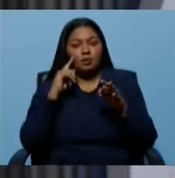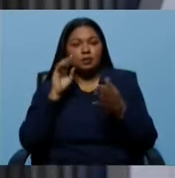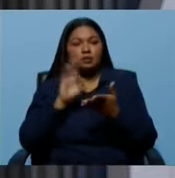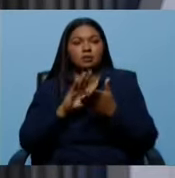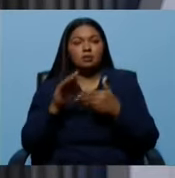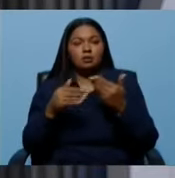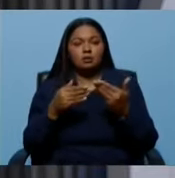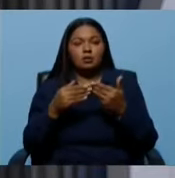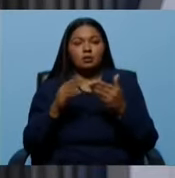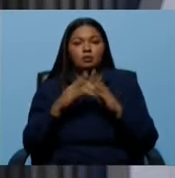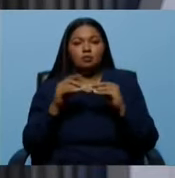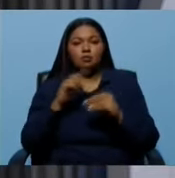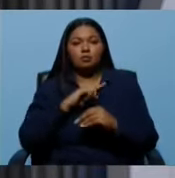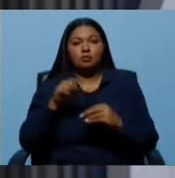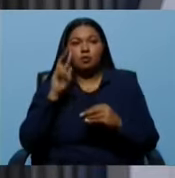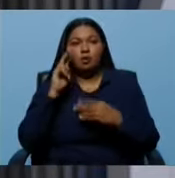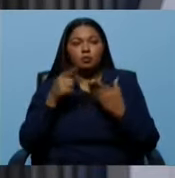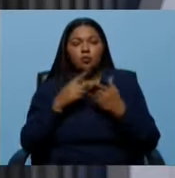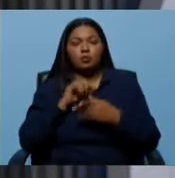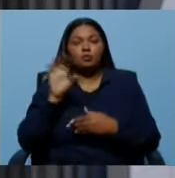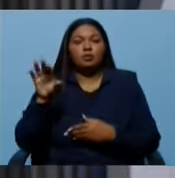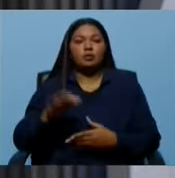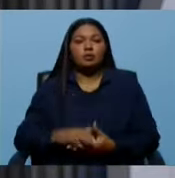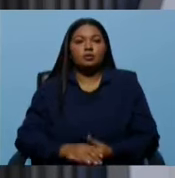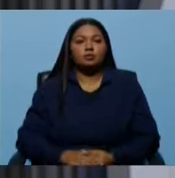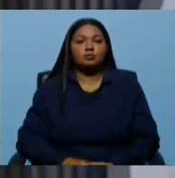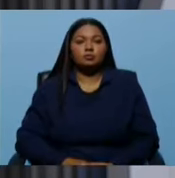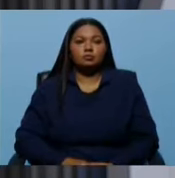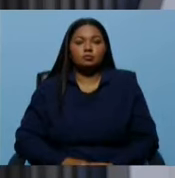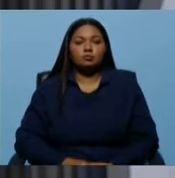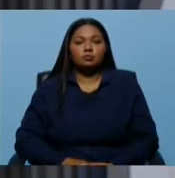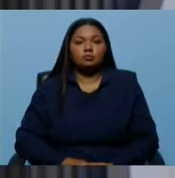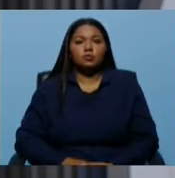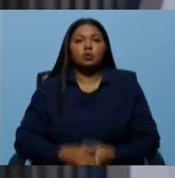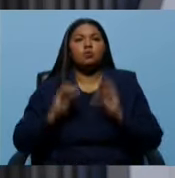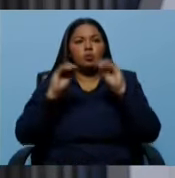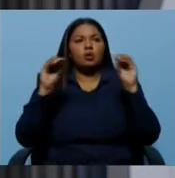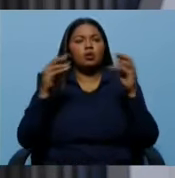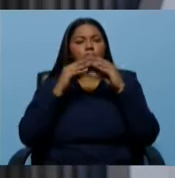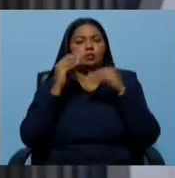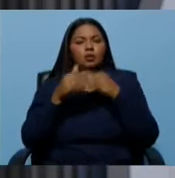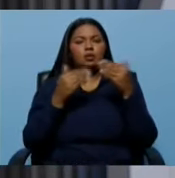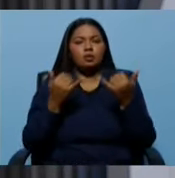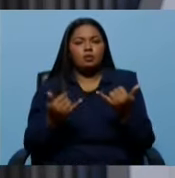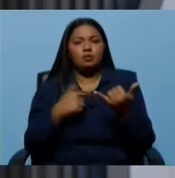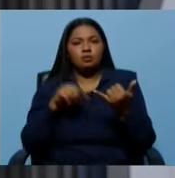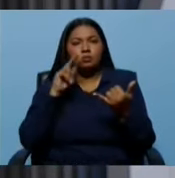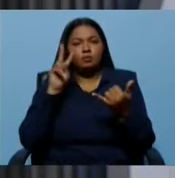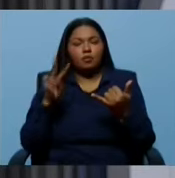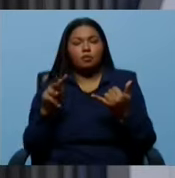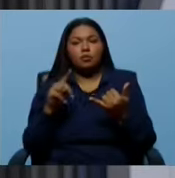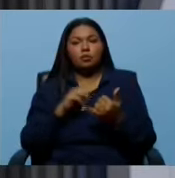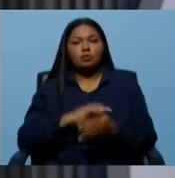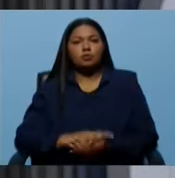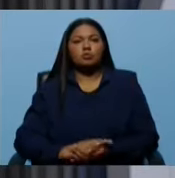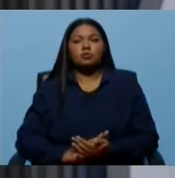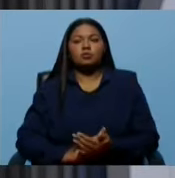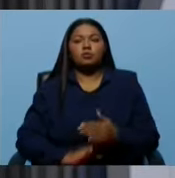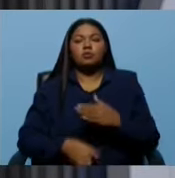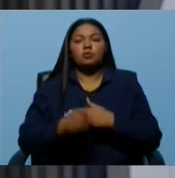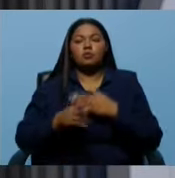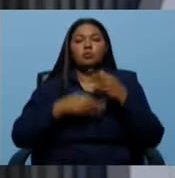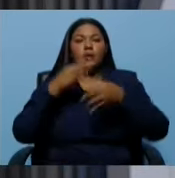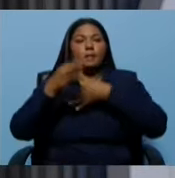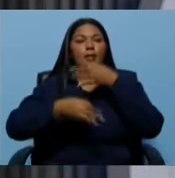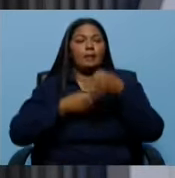desde el punto de vista de nación no está en nuestro país. Pero están convocados todas y todas las personas. Hasta este momento, en el momento que estamos hablando, llevamos,